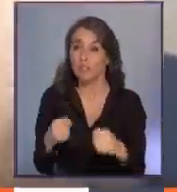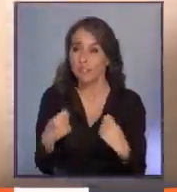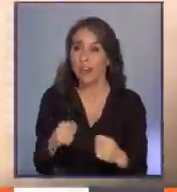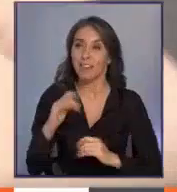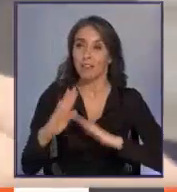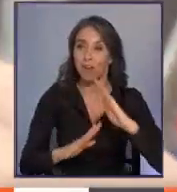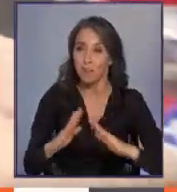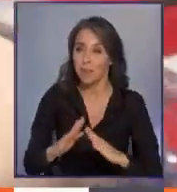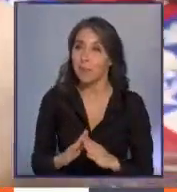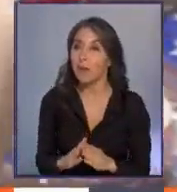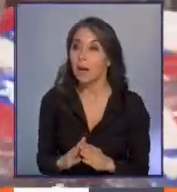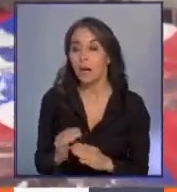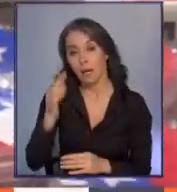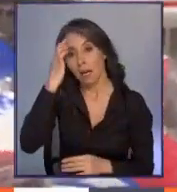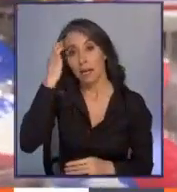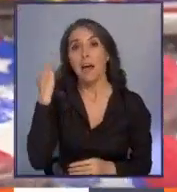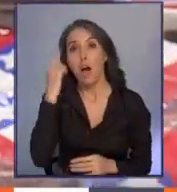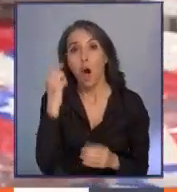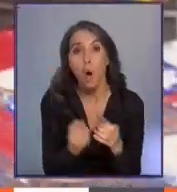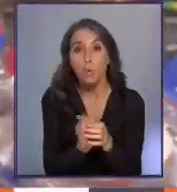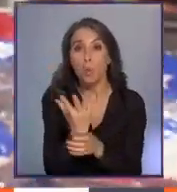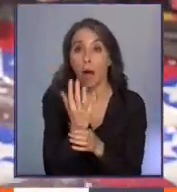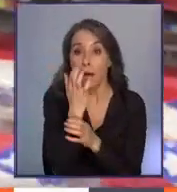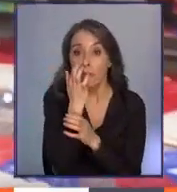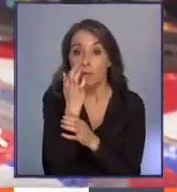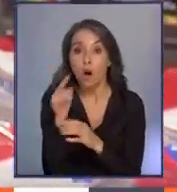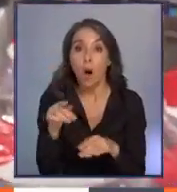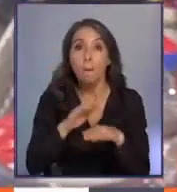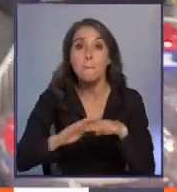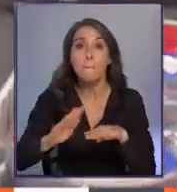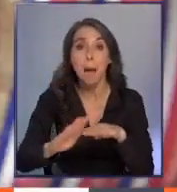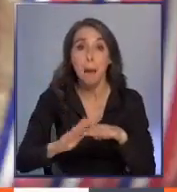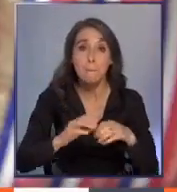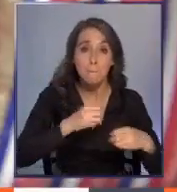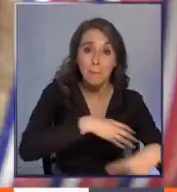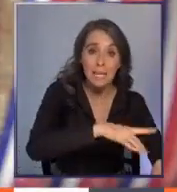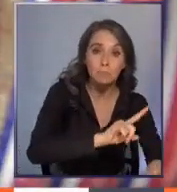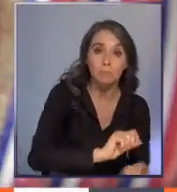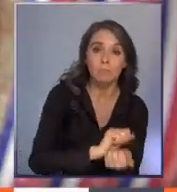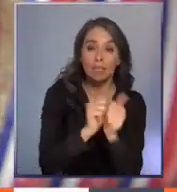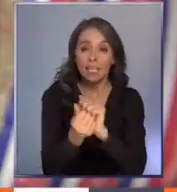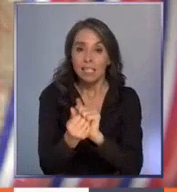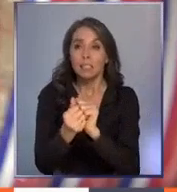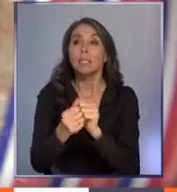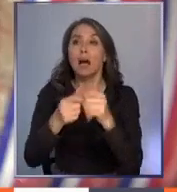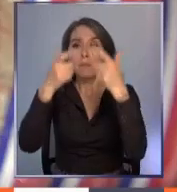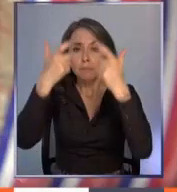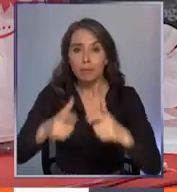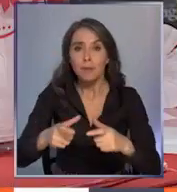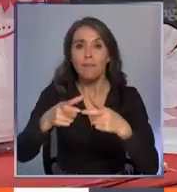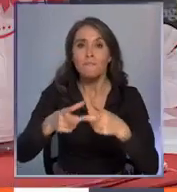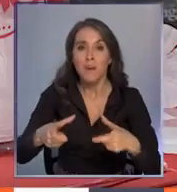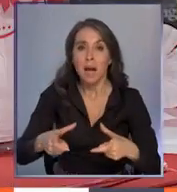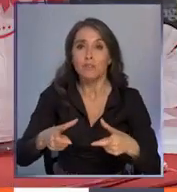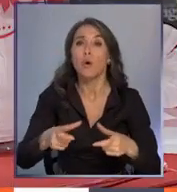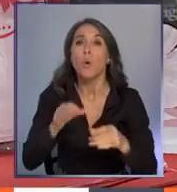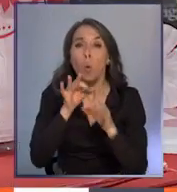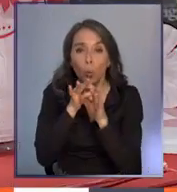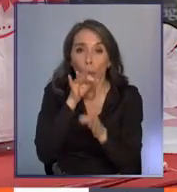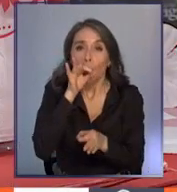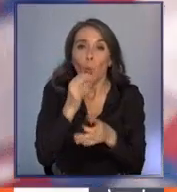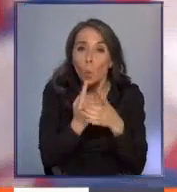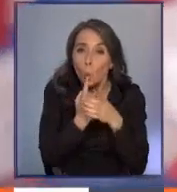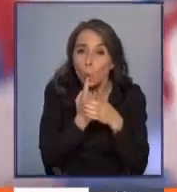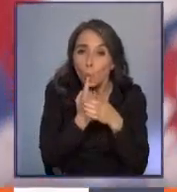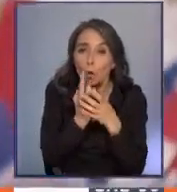Tratamos de serlo. Si hasta innovaron desarrollando utensilios de papel reciclado, apenas quedan platos y bombillas porque a esta fecha